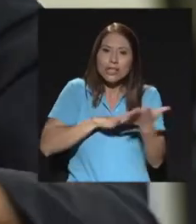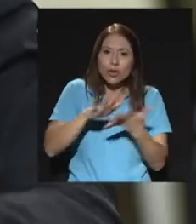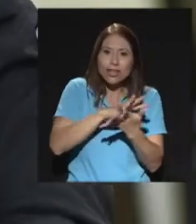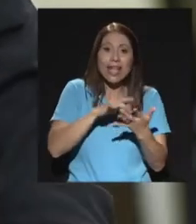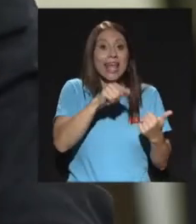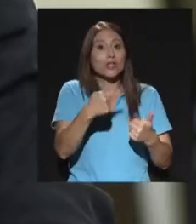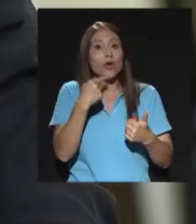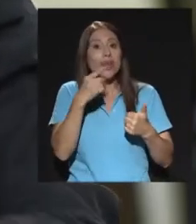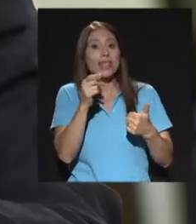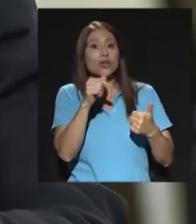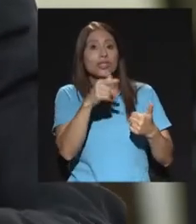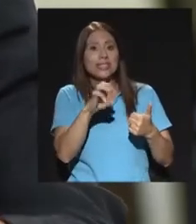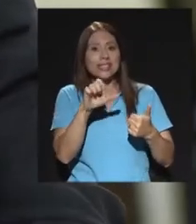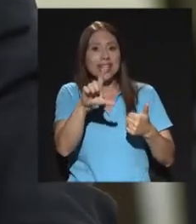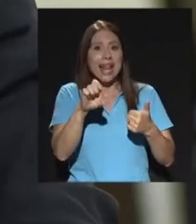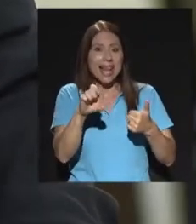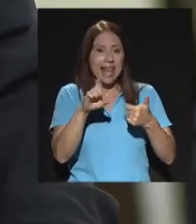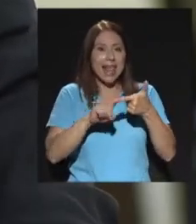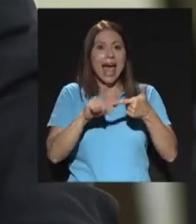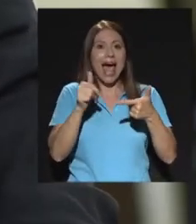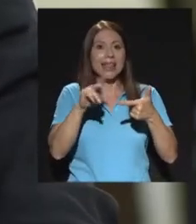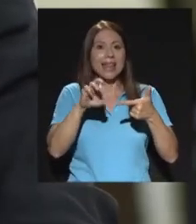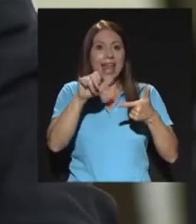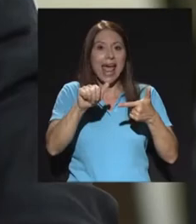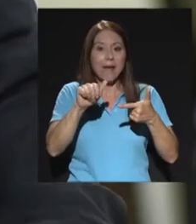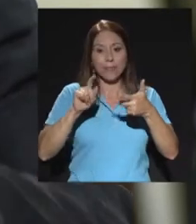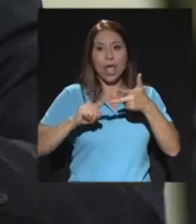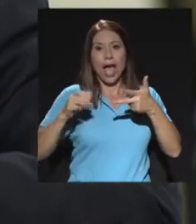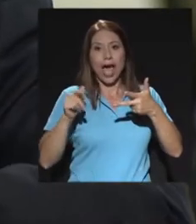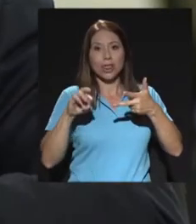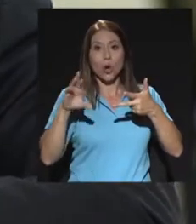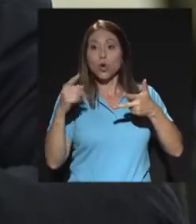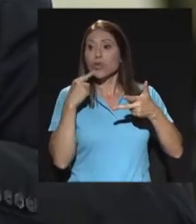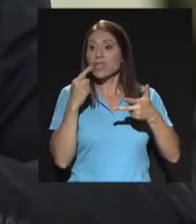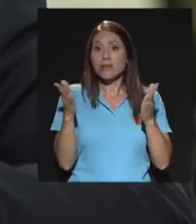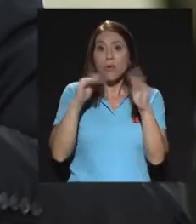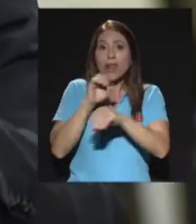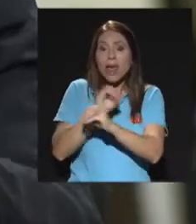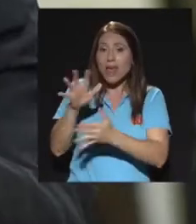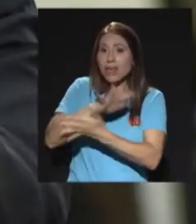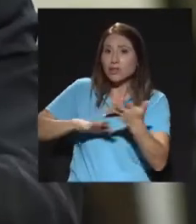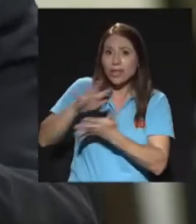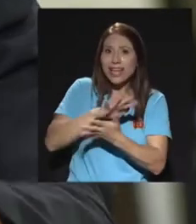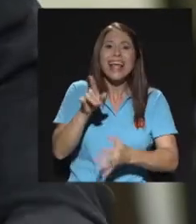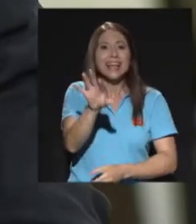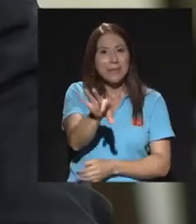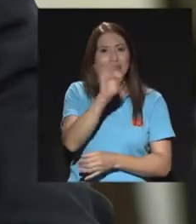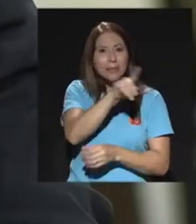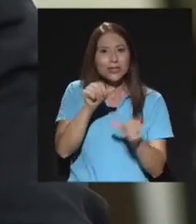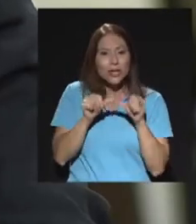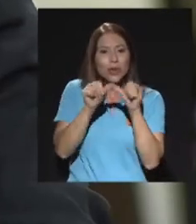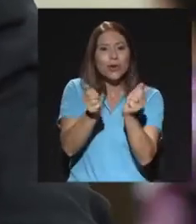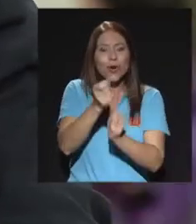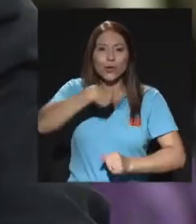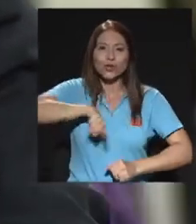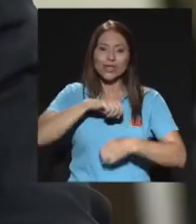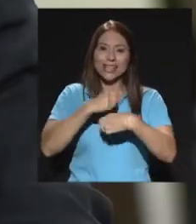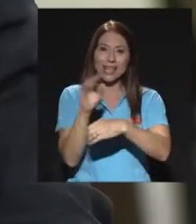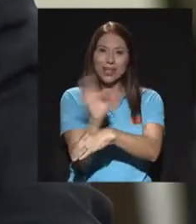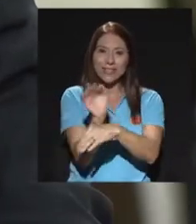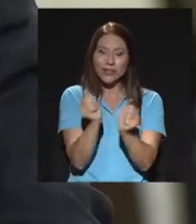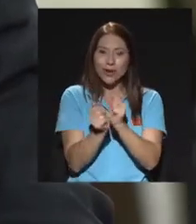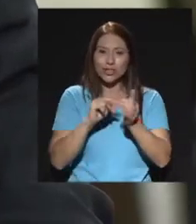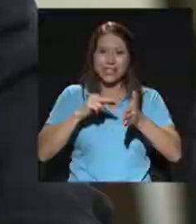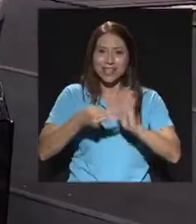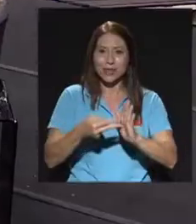por supuesto también Andrea, y don Antonio plantea de que ese desorden no existe. Le invitamos a seguir con nosotros haciendo Televisión con